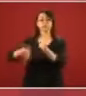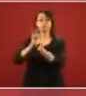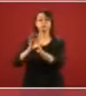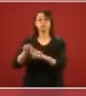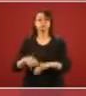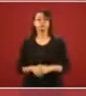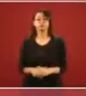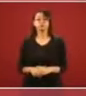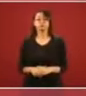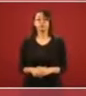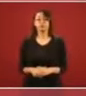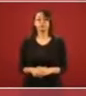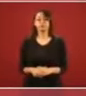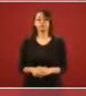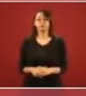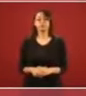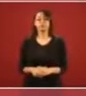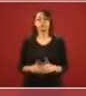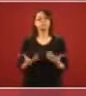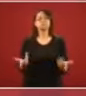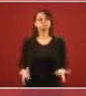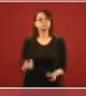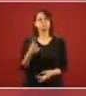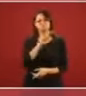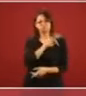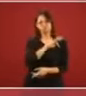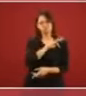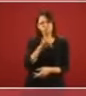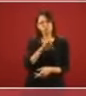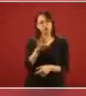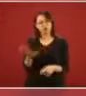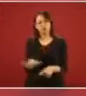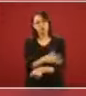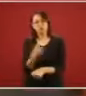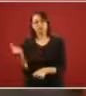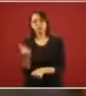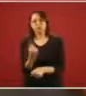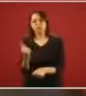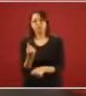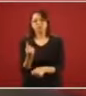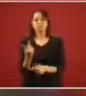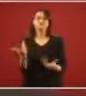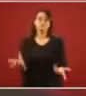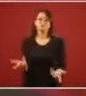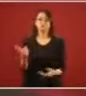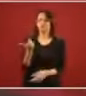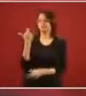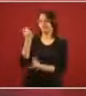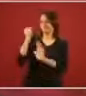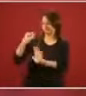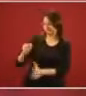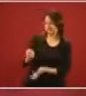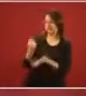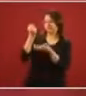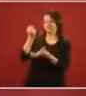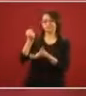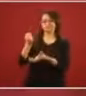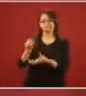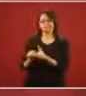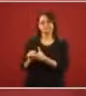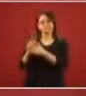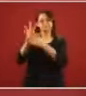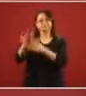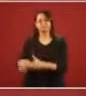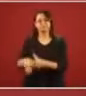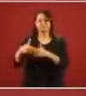Todo esto es posible porque se está invirtiendo el presupuesto